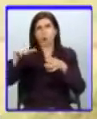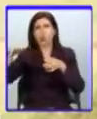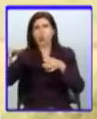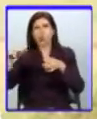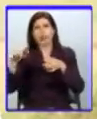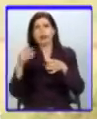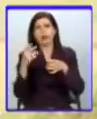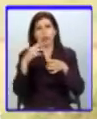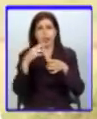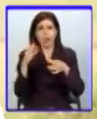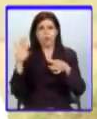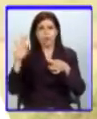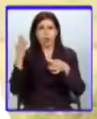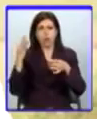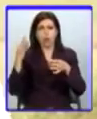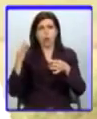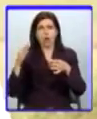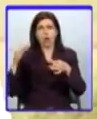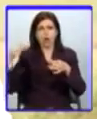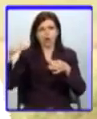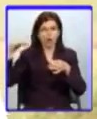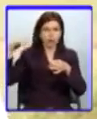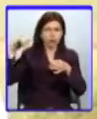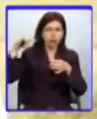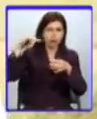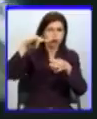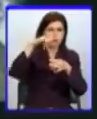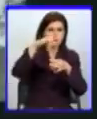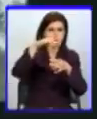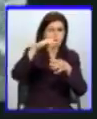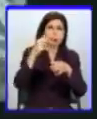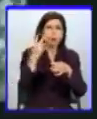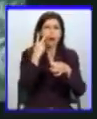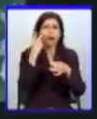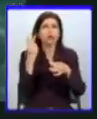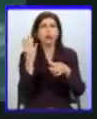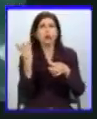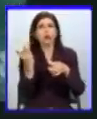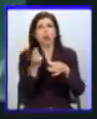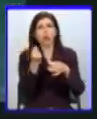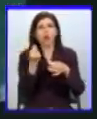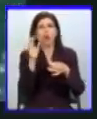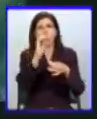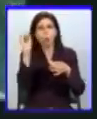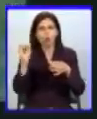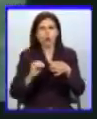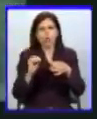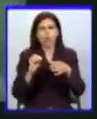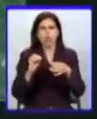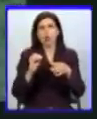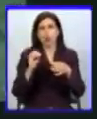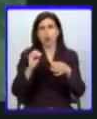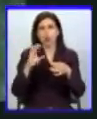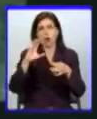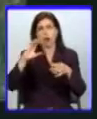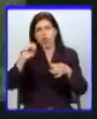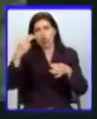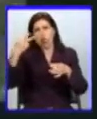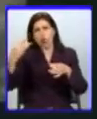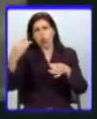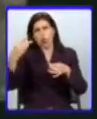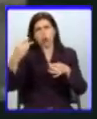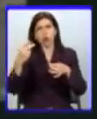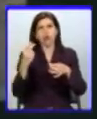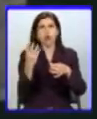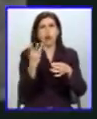la pluma transversalmente para hacer un perfil de la concentración desde que hay cero concentración hasta un máximo